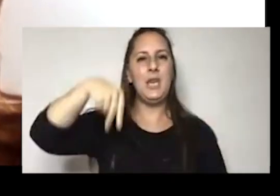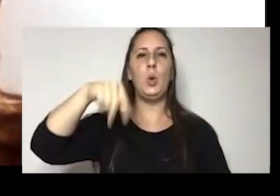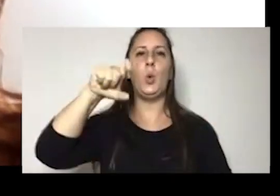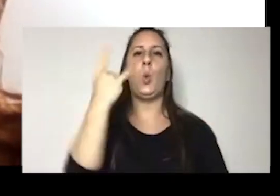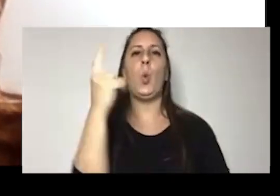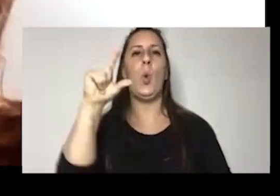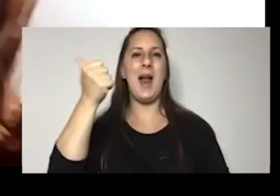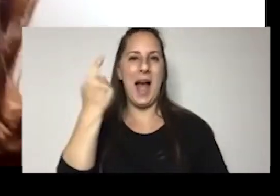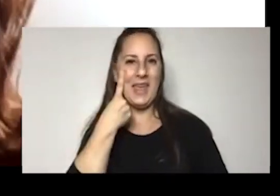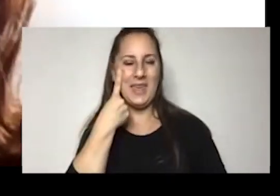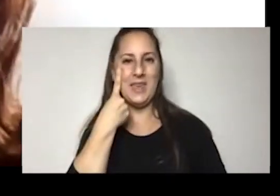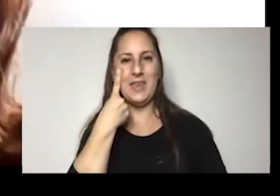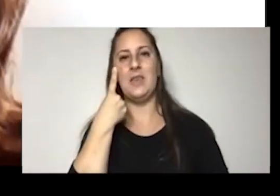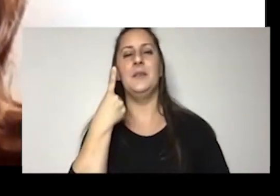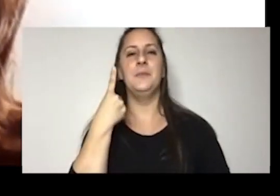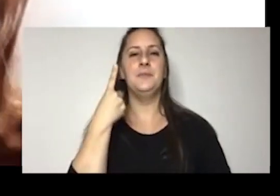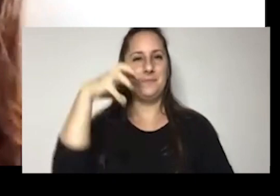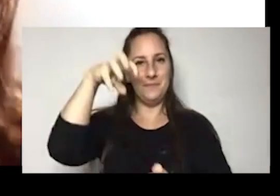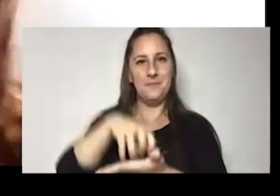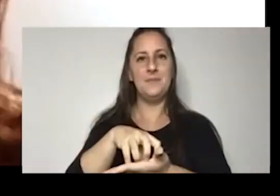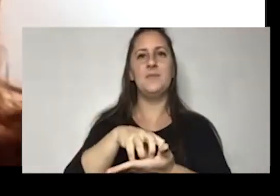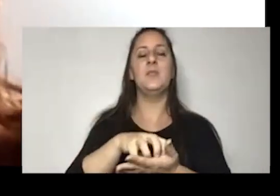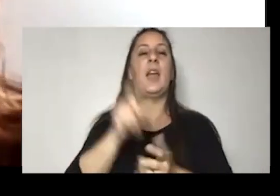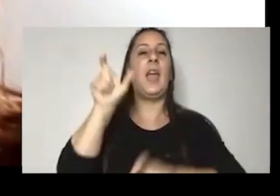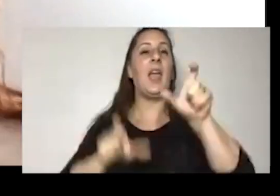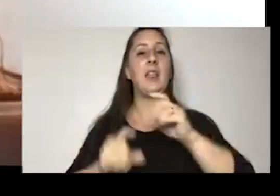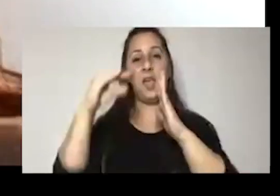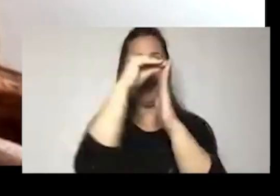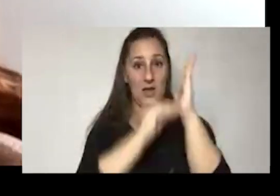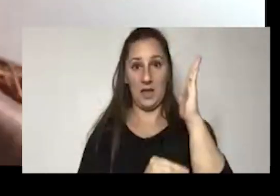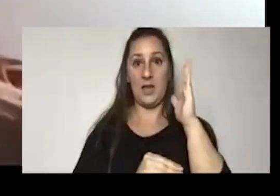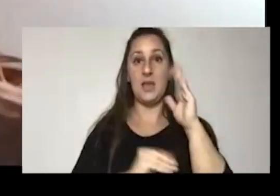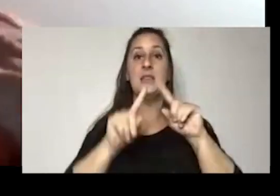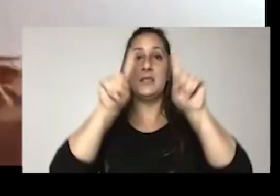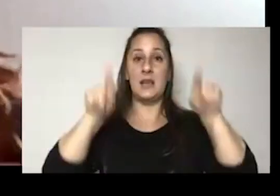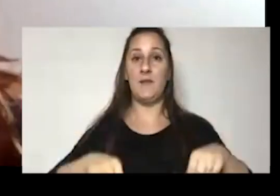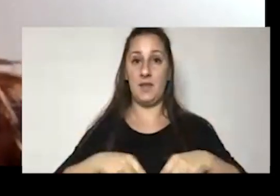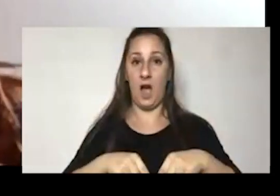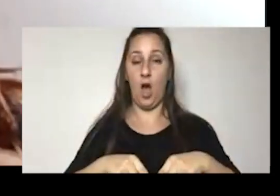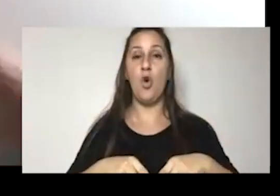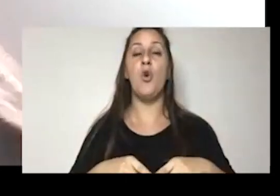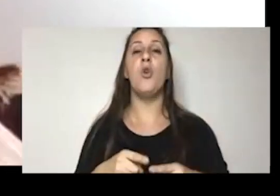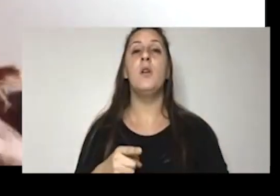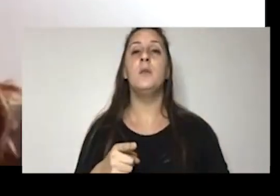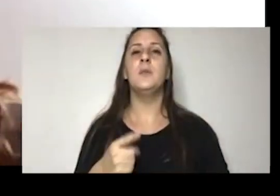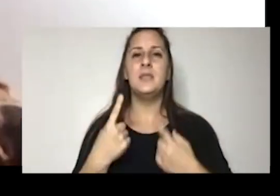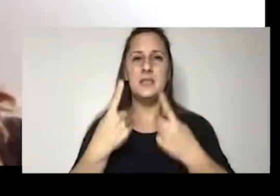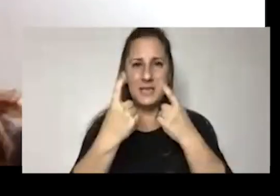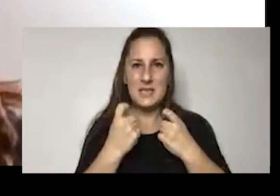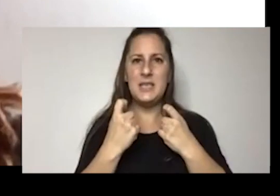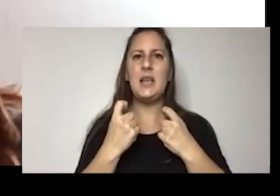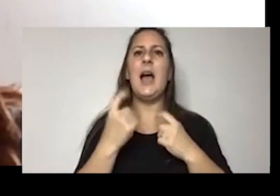tiene, digamos, toda la gente con certificado del INCUCAI, si necesitan, con credencial del INCUCAI, si